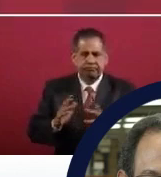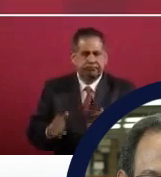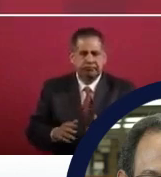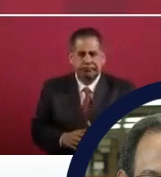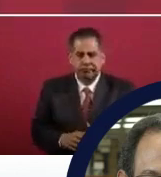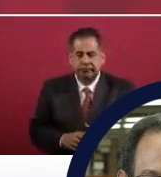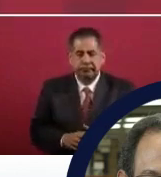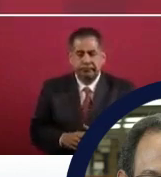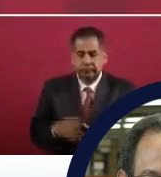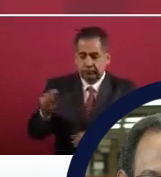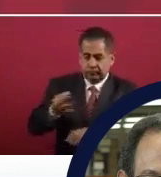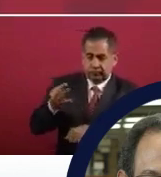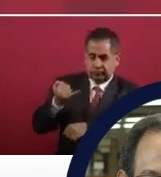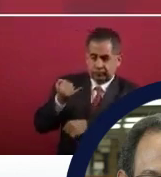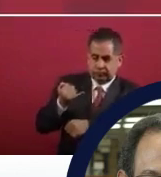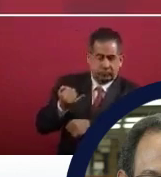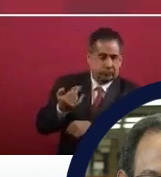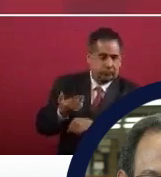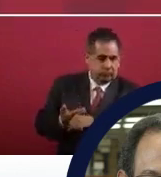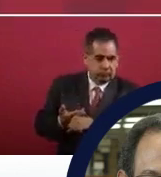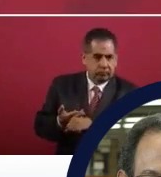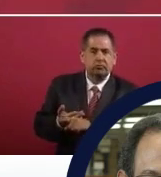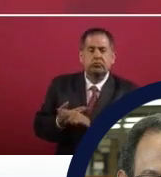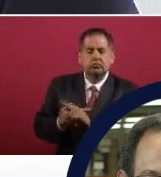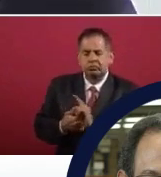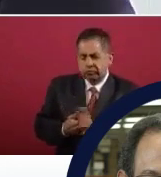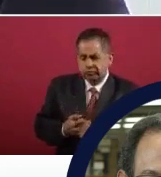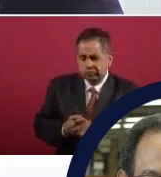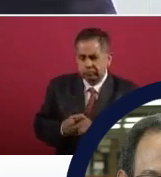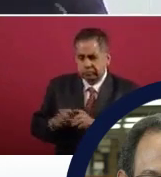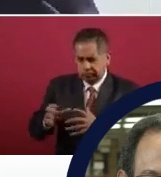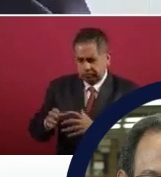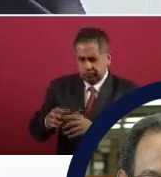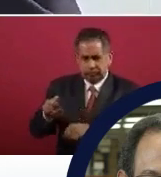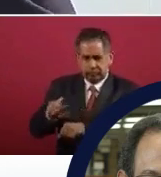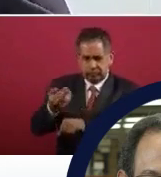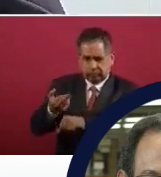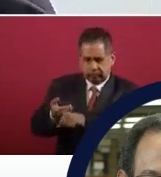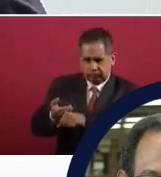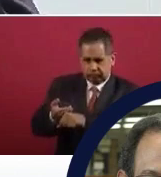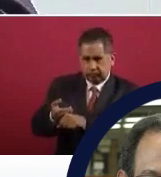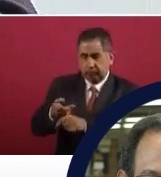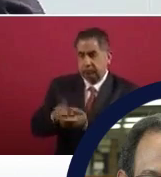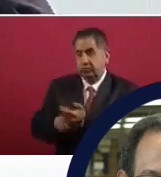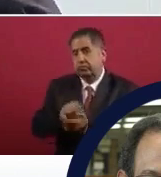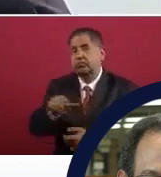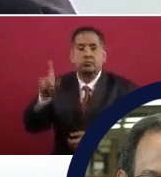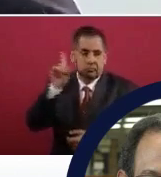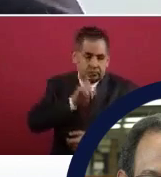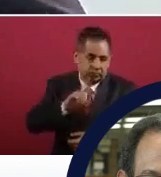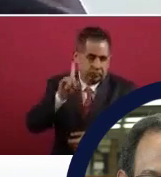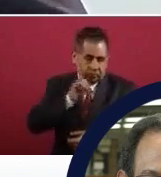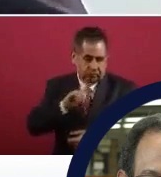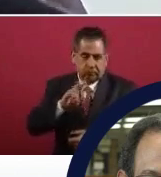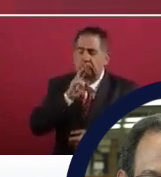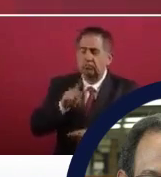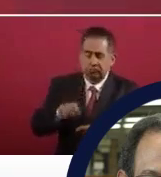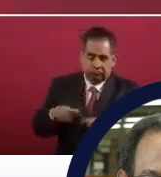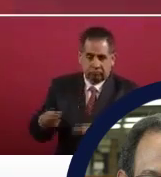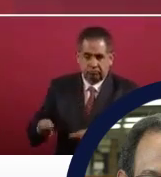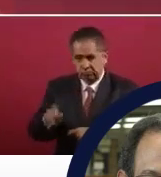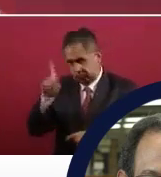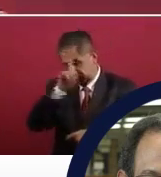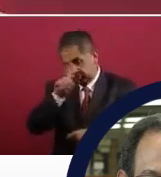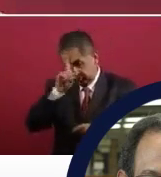Es víctima o no es víctima. Lo cual genera una terrible contradicción porque luego viene la acusación. Los de